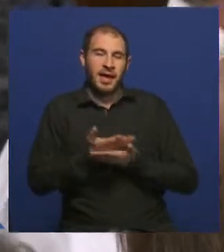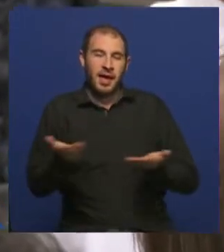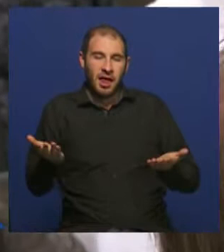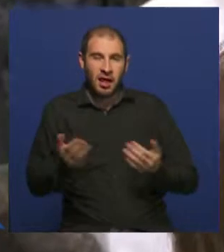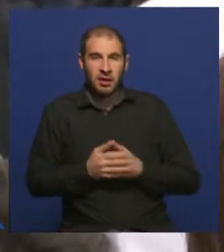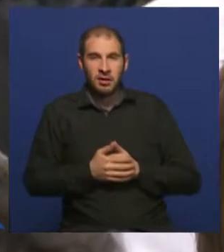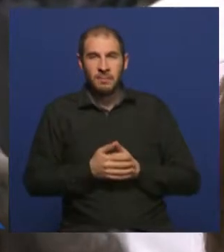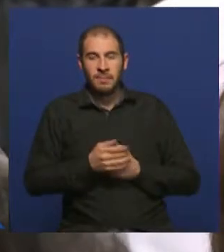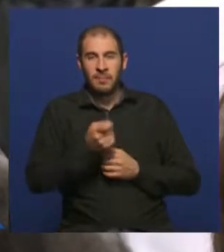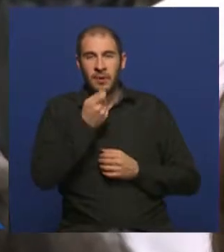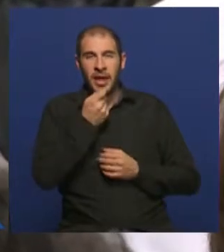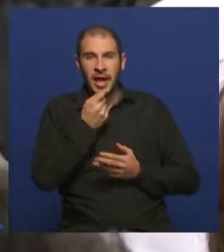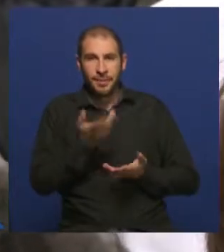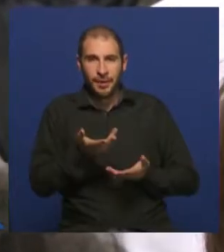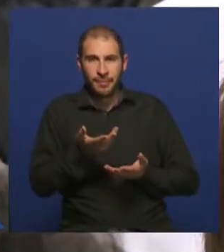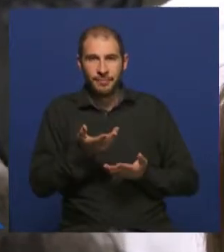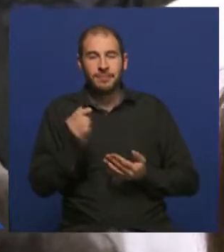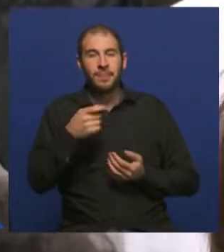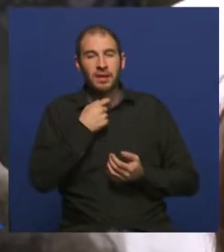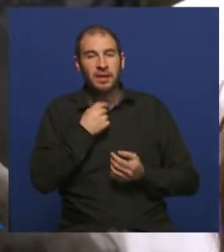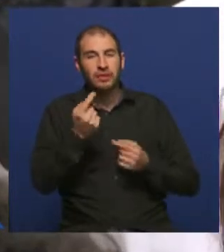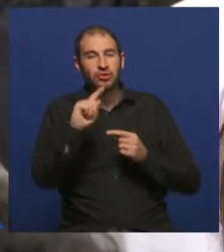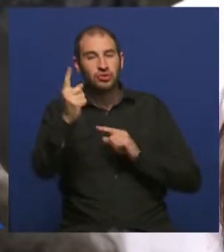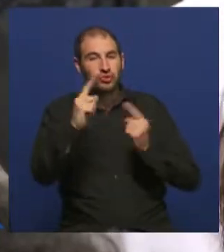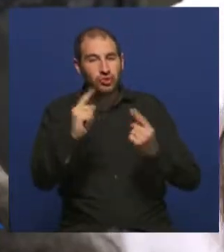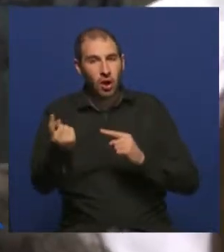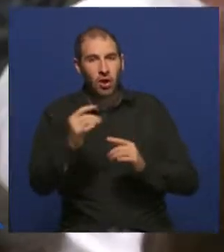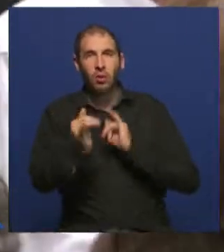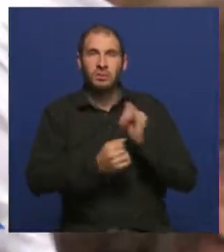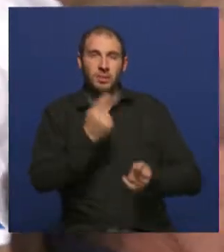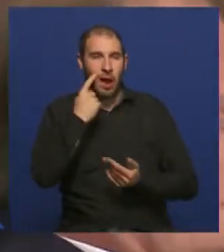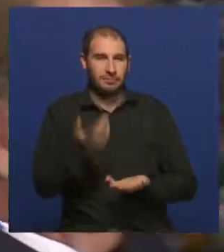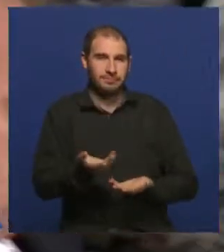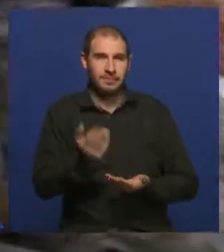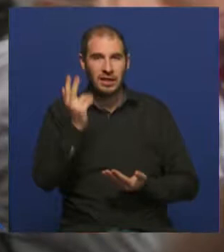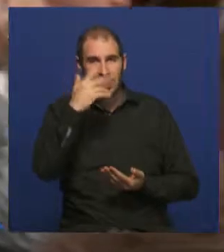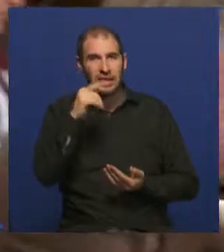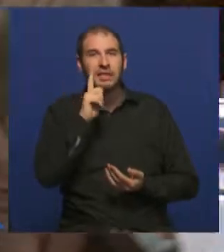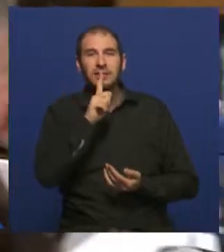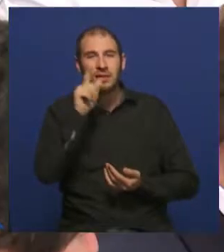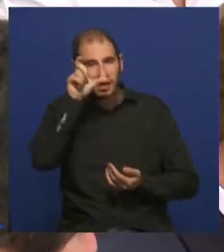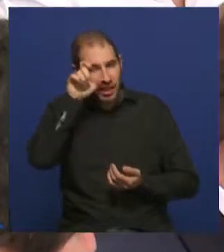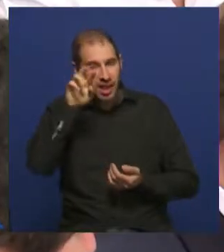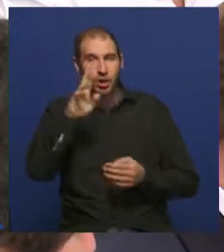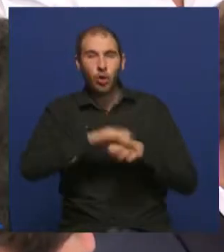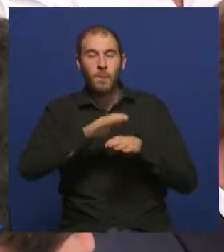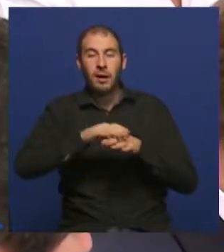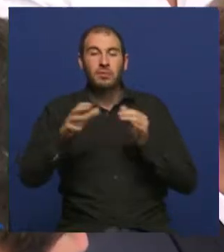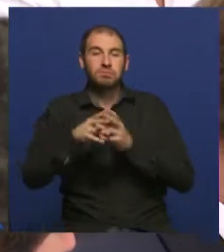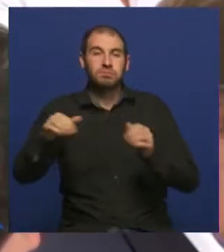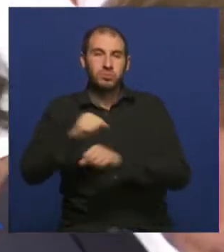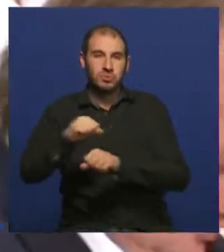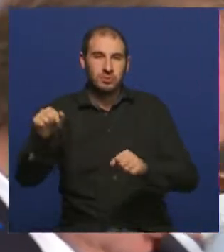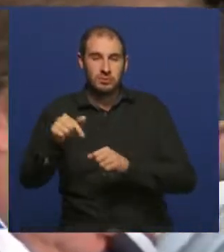generalmente cuando se pretende individualizar y se dice, bueno, Hitler es el culpable de todo el holocausto, la